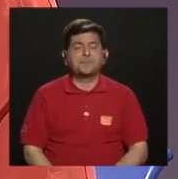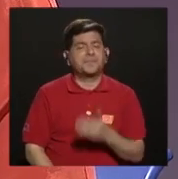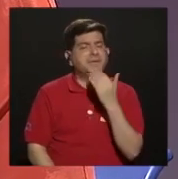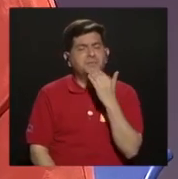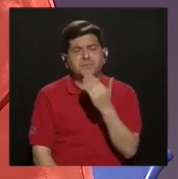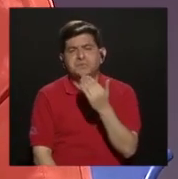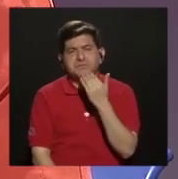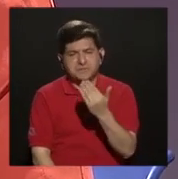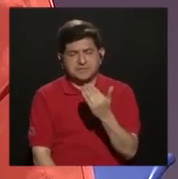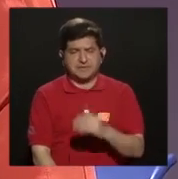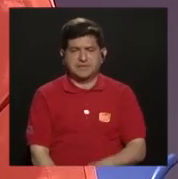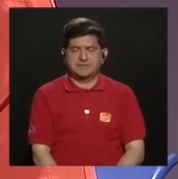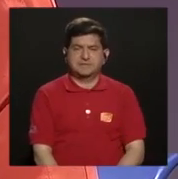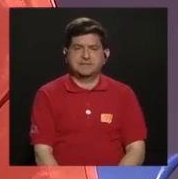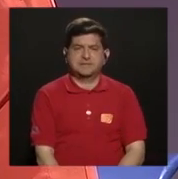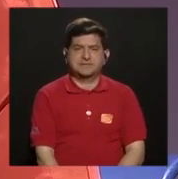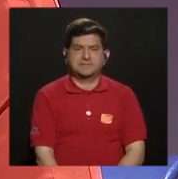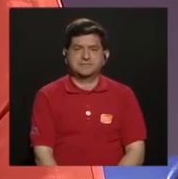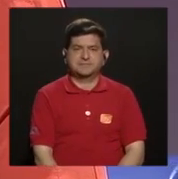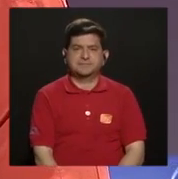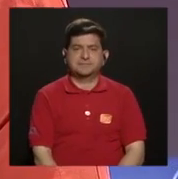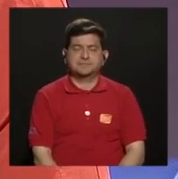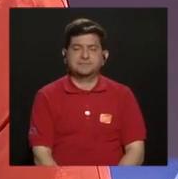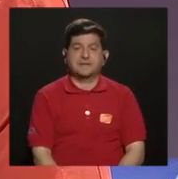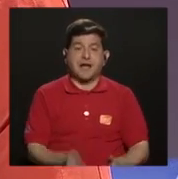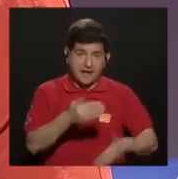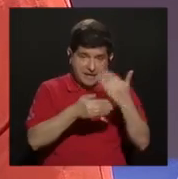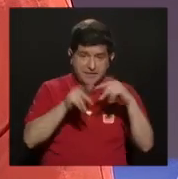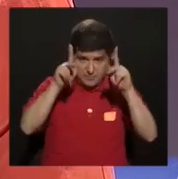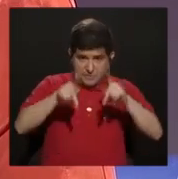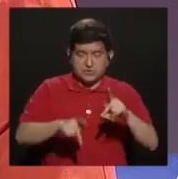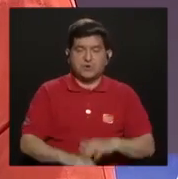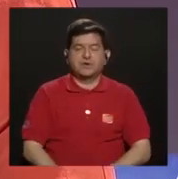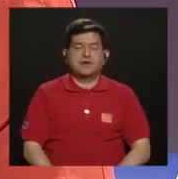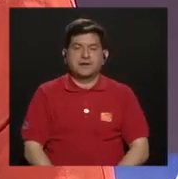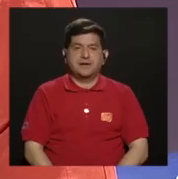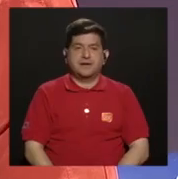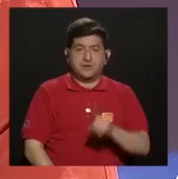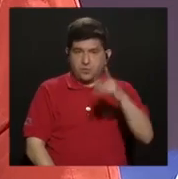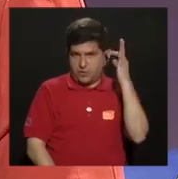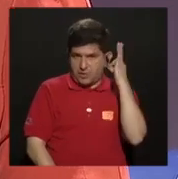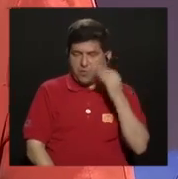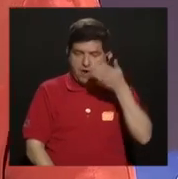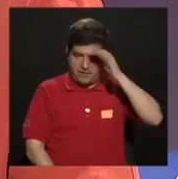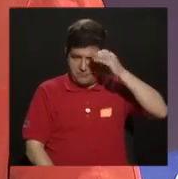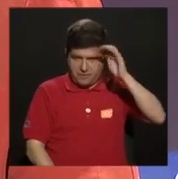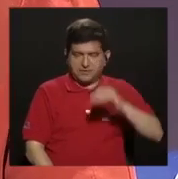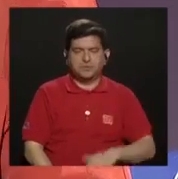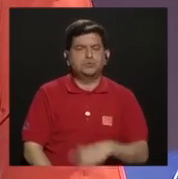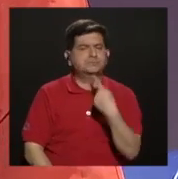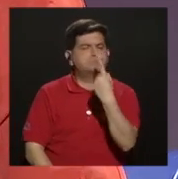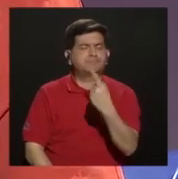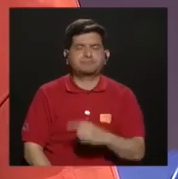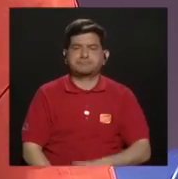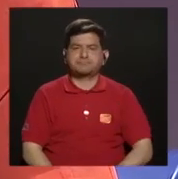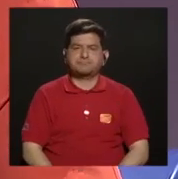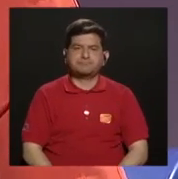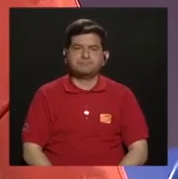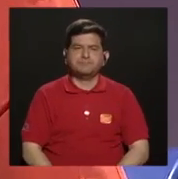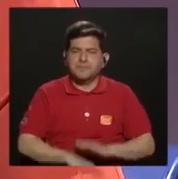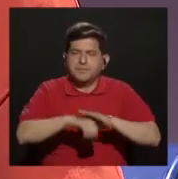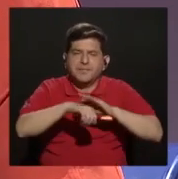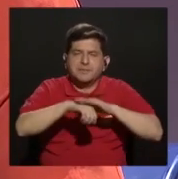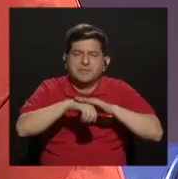Gracias, don Luis, por su opinión. Doña Adriana Álvarez, desde el Facebook, nos dice, déjeme